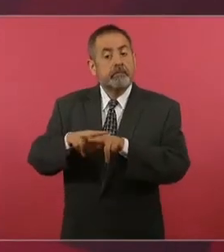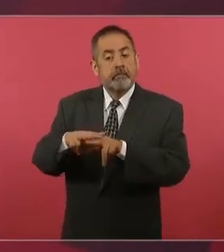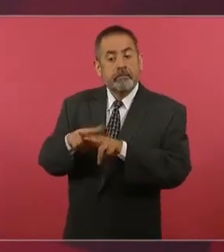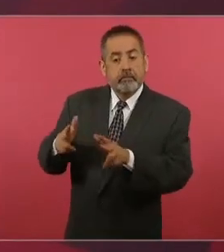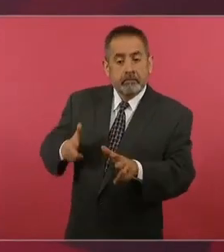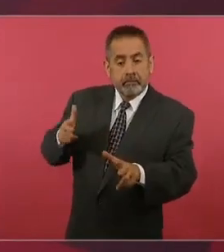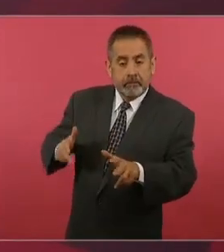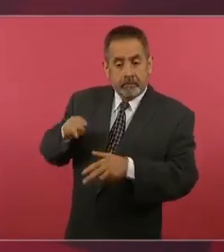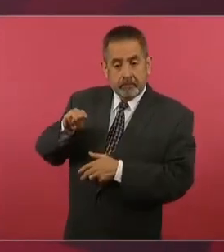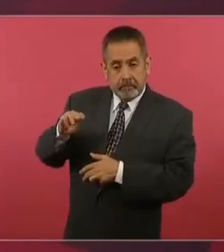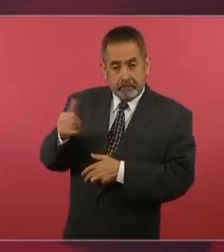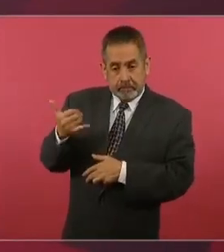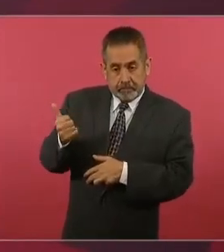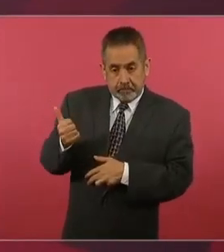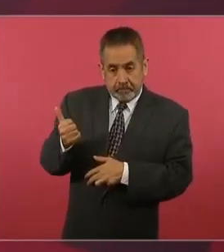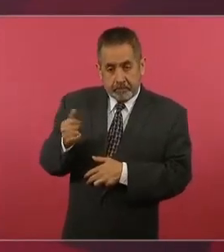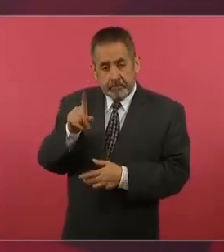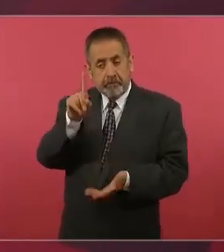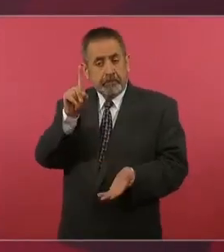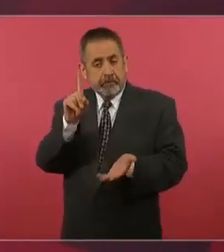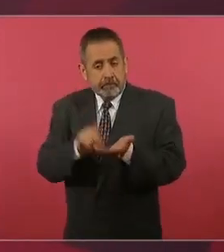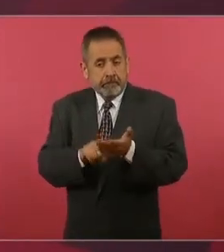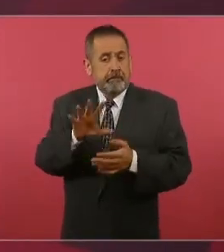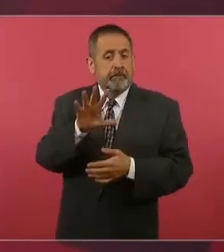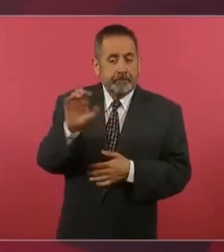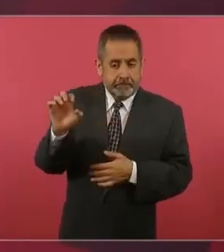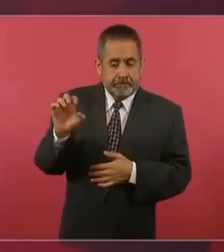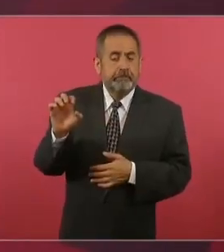Maya son